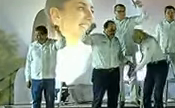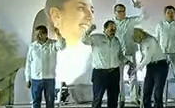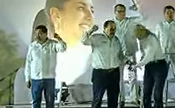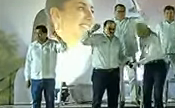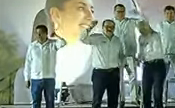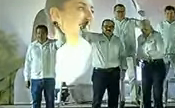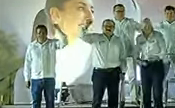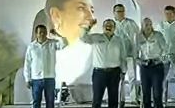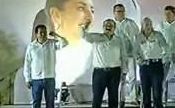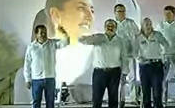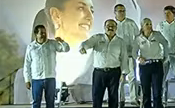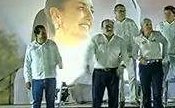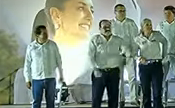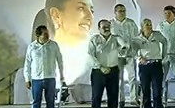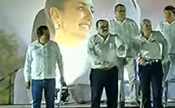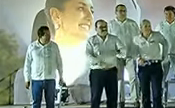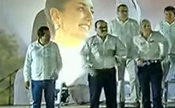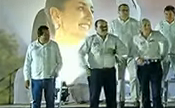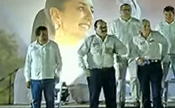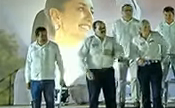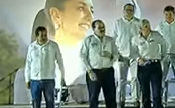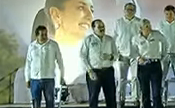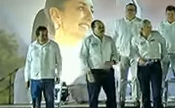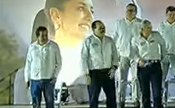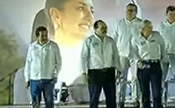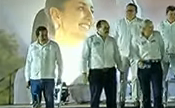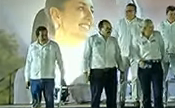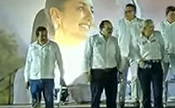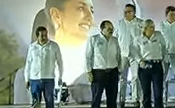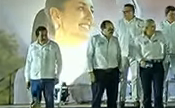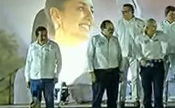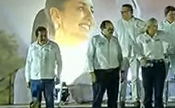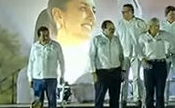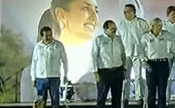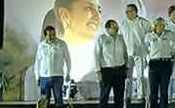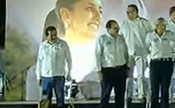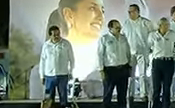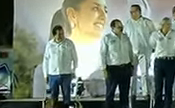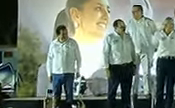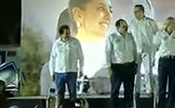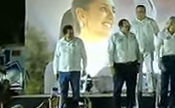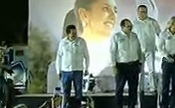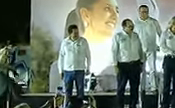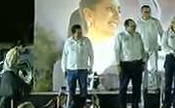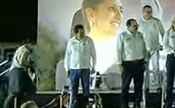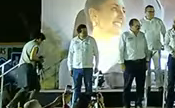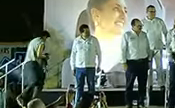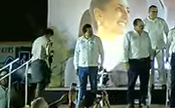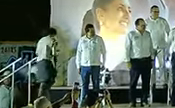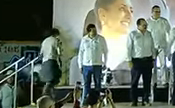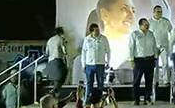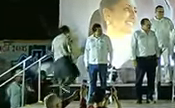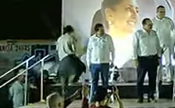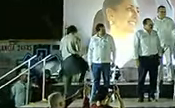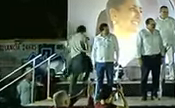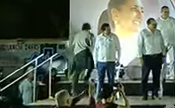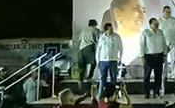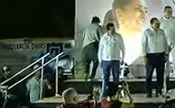gobernador Qué pasa Qué pasa que Claudia está en casa damas y caballeros Cómo se llama la próxima presidenta de